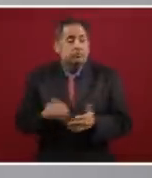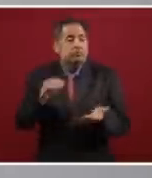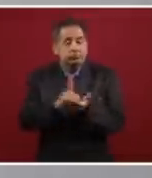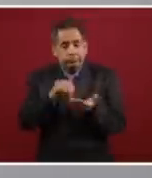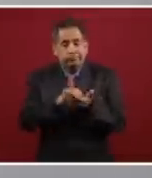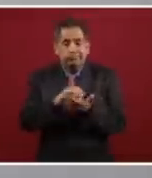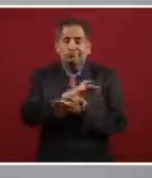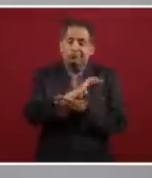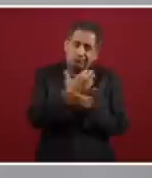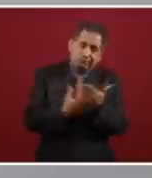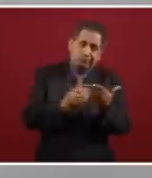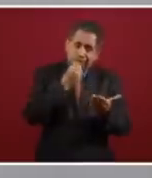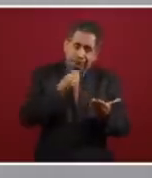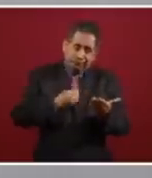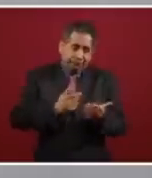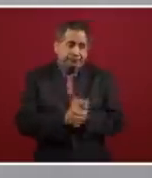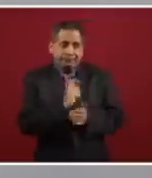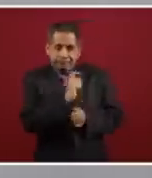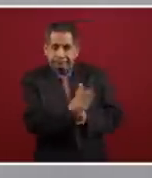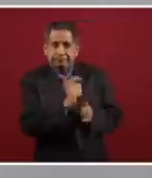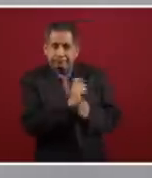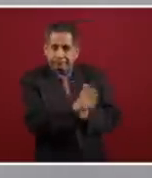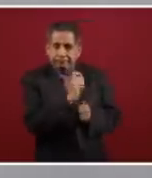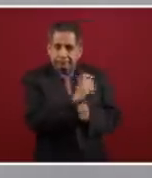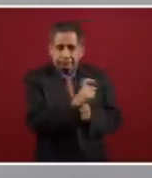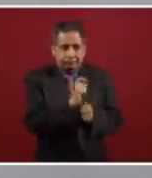por contrato se está pagando.